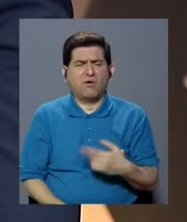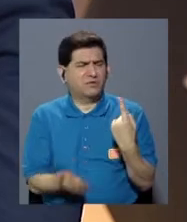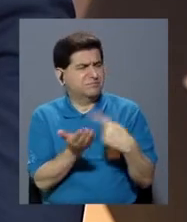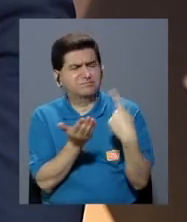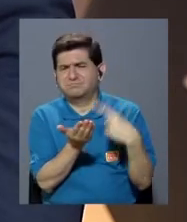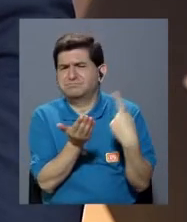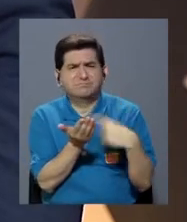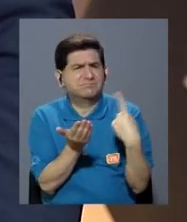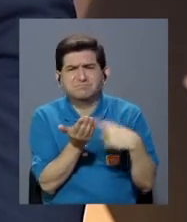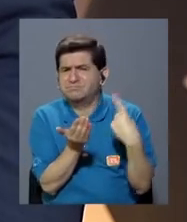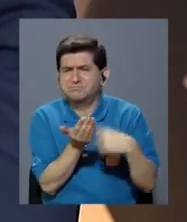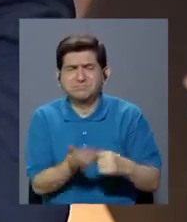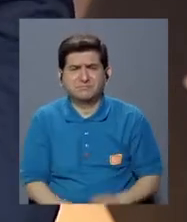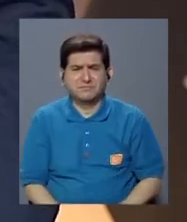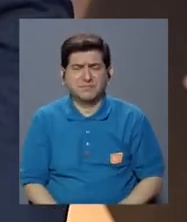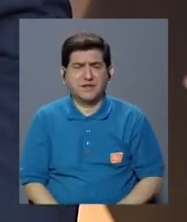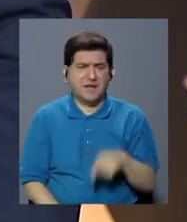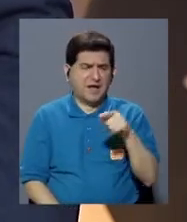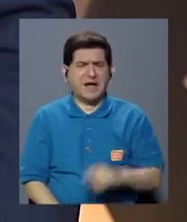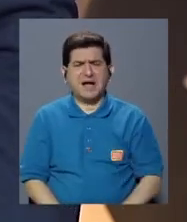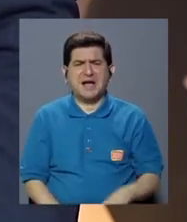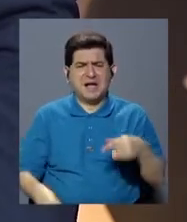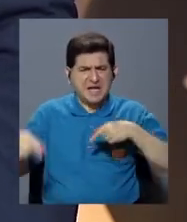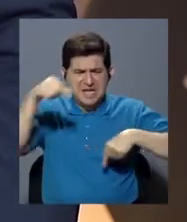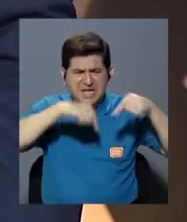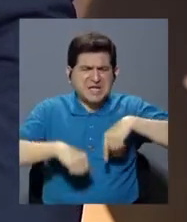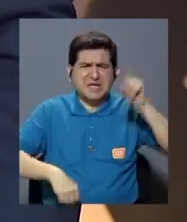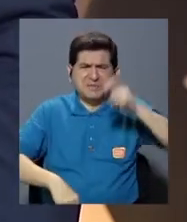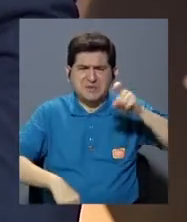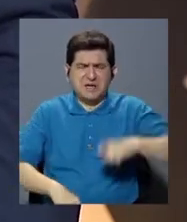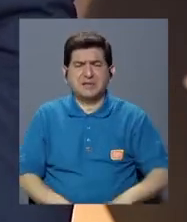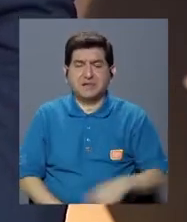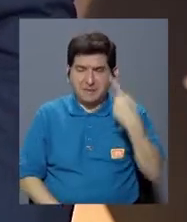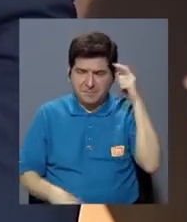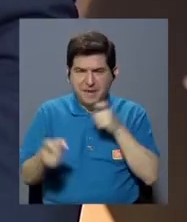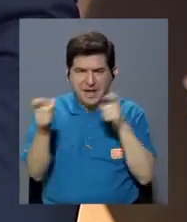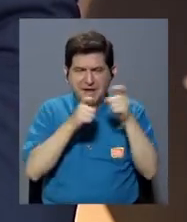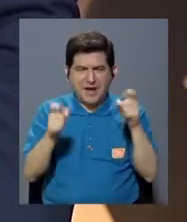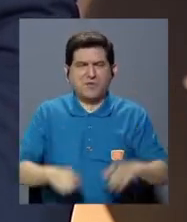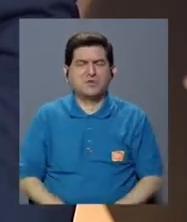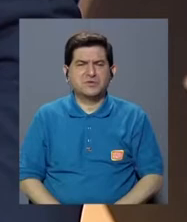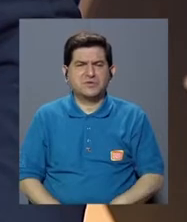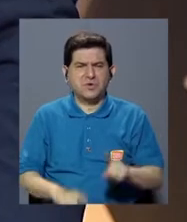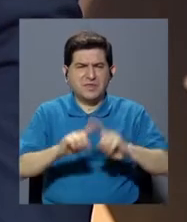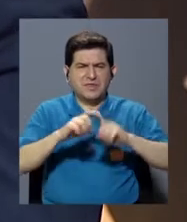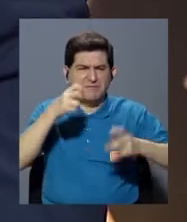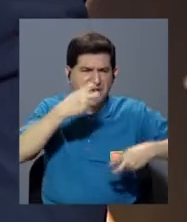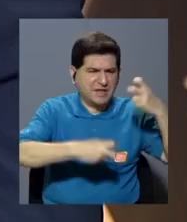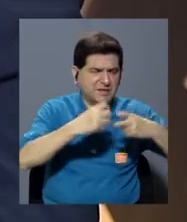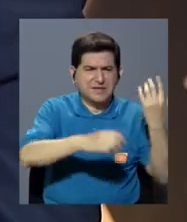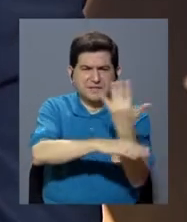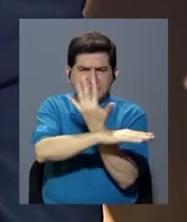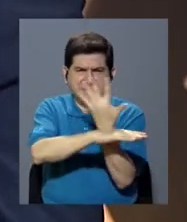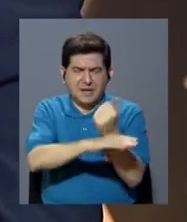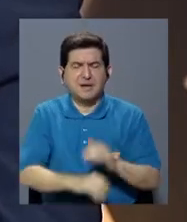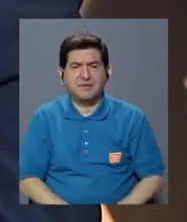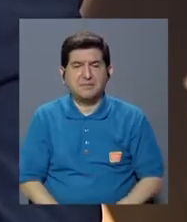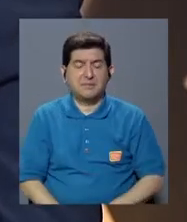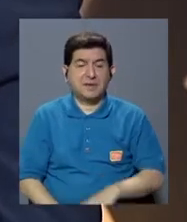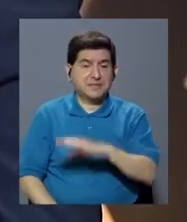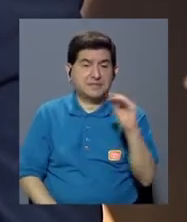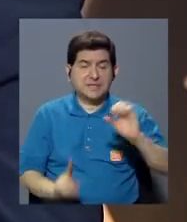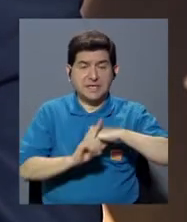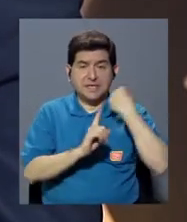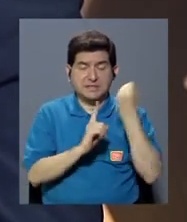debate efectivamente entre los pesticidas que se requieren para el control de plagas, efectivamente el tema